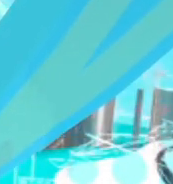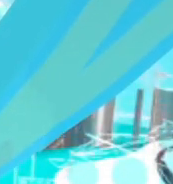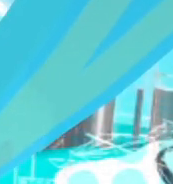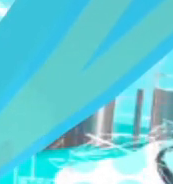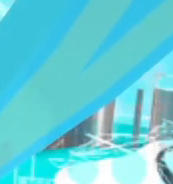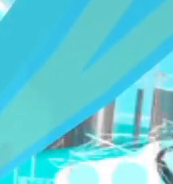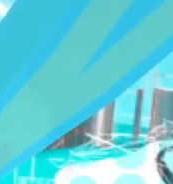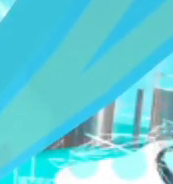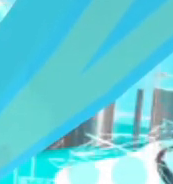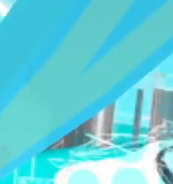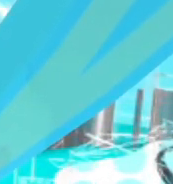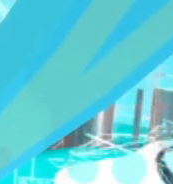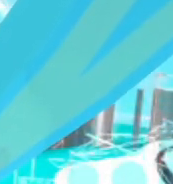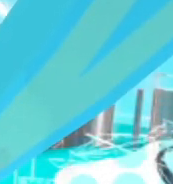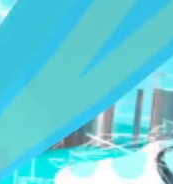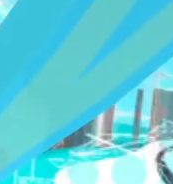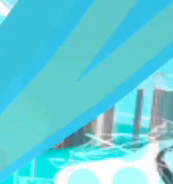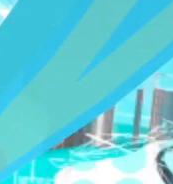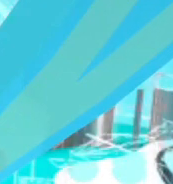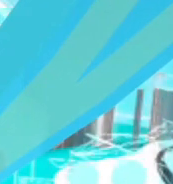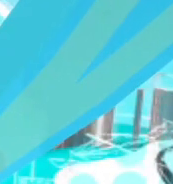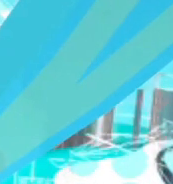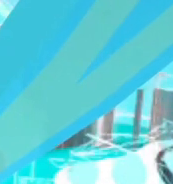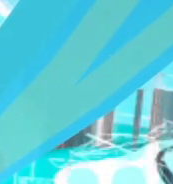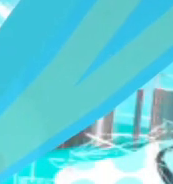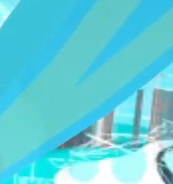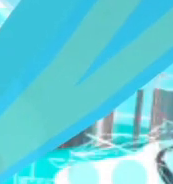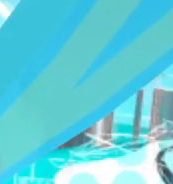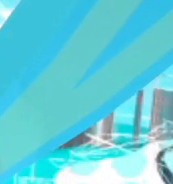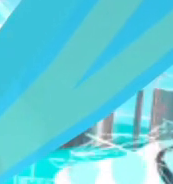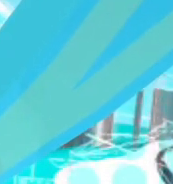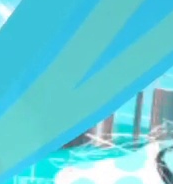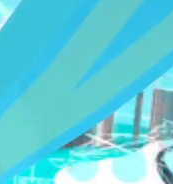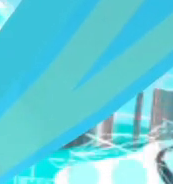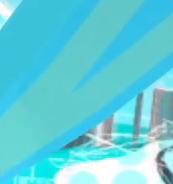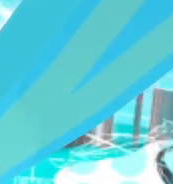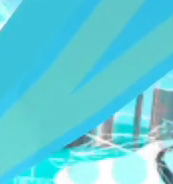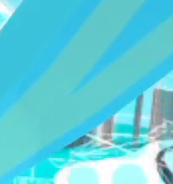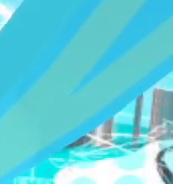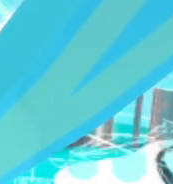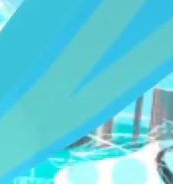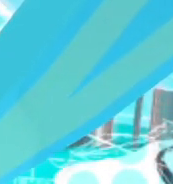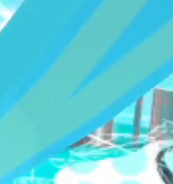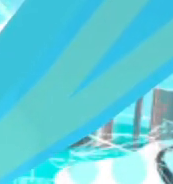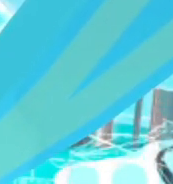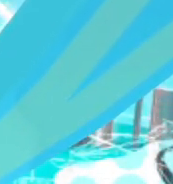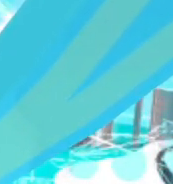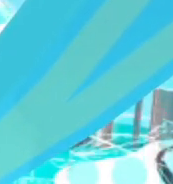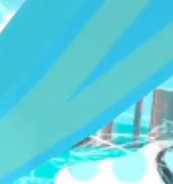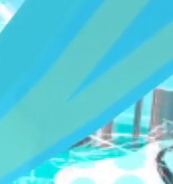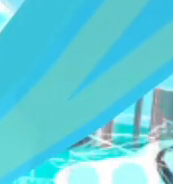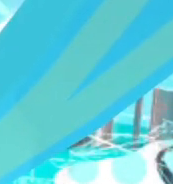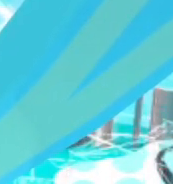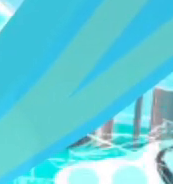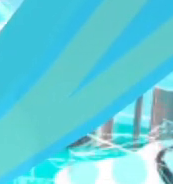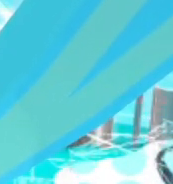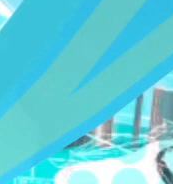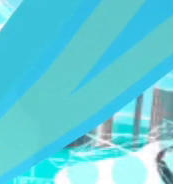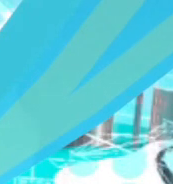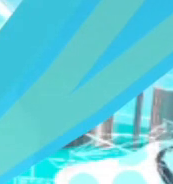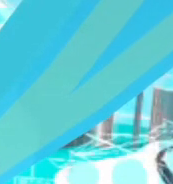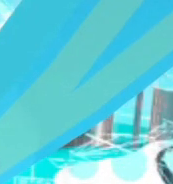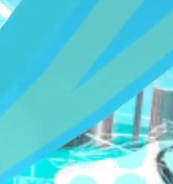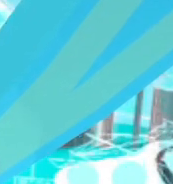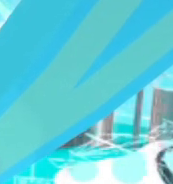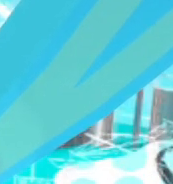bajando. Este indicador económico utilizado como base para los préstamos en colones ahora se mantendrá por los próximos 8